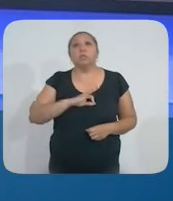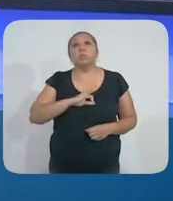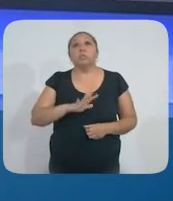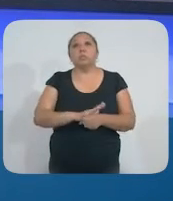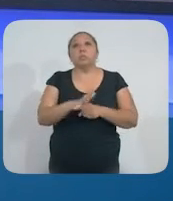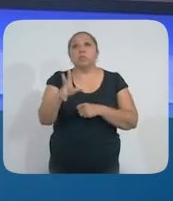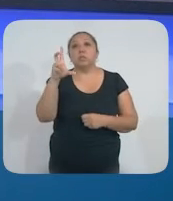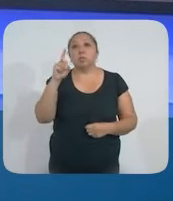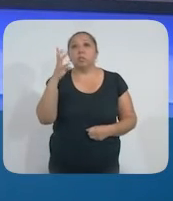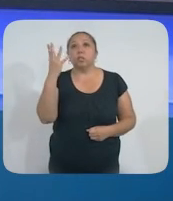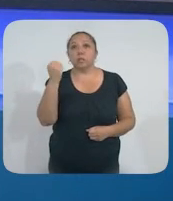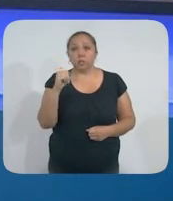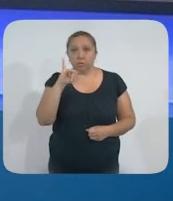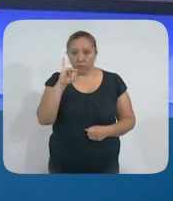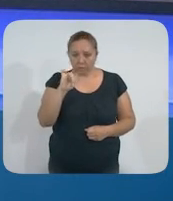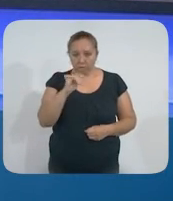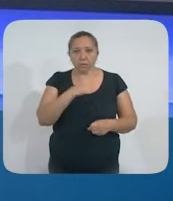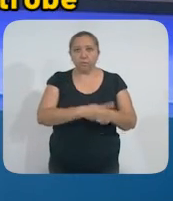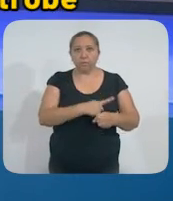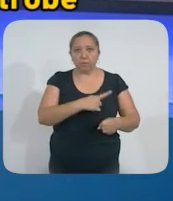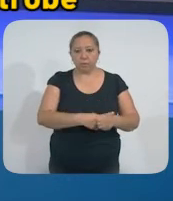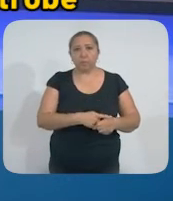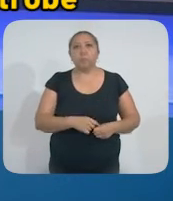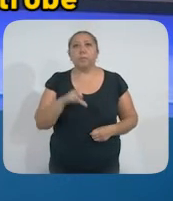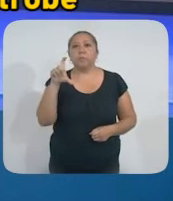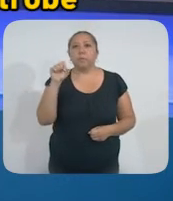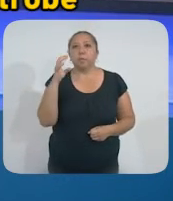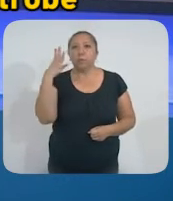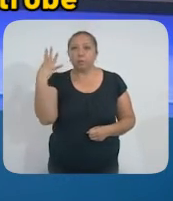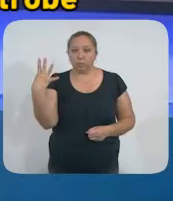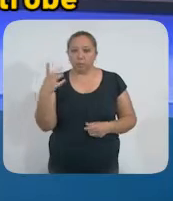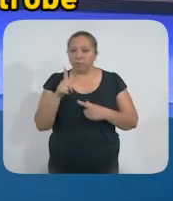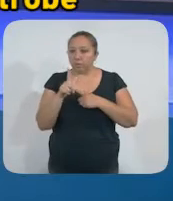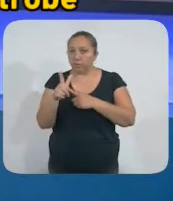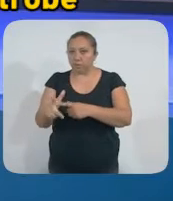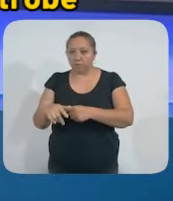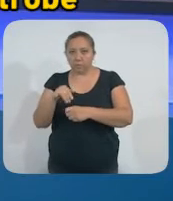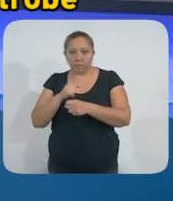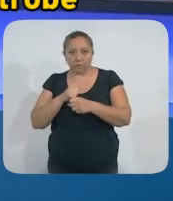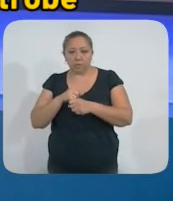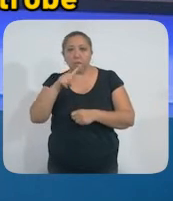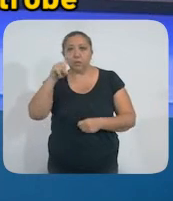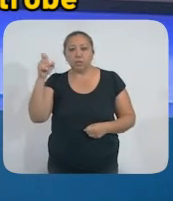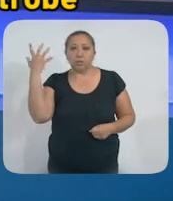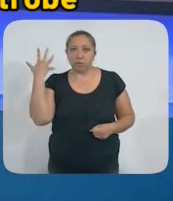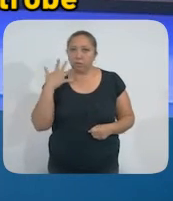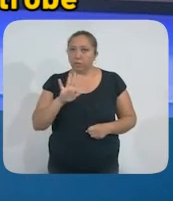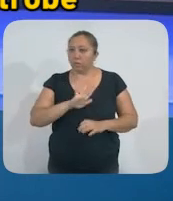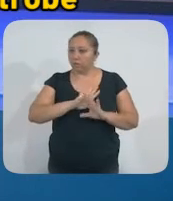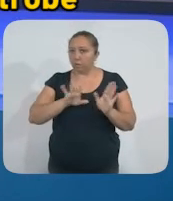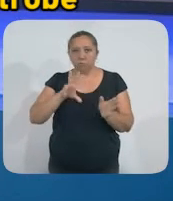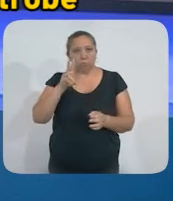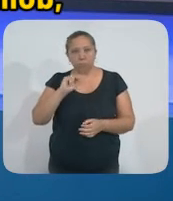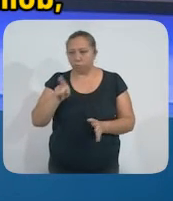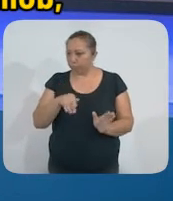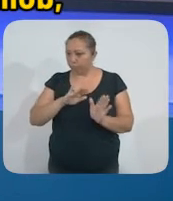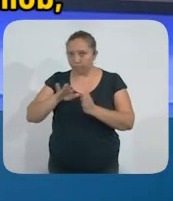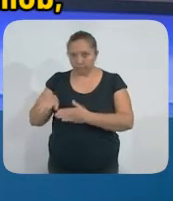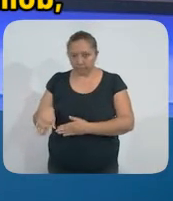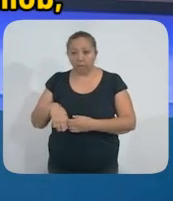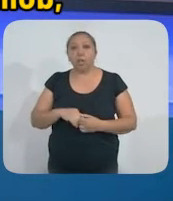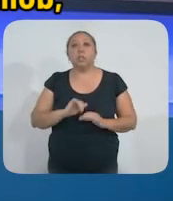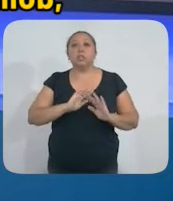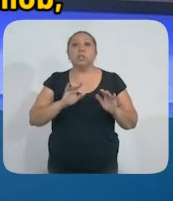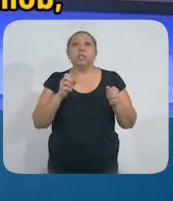cuales 39 casos han dado positivo, 24 continúan en estudio y 110 casos ya fueron descartados. De